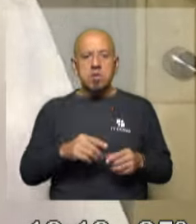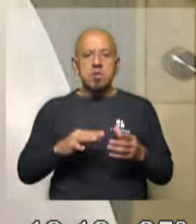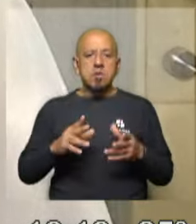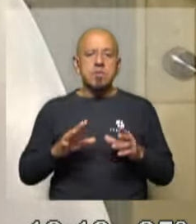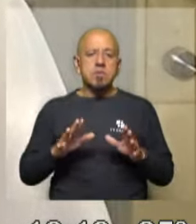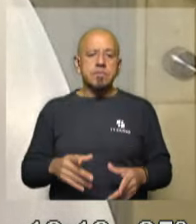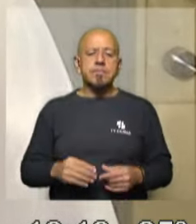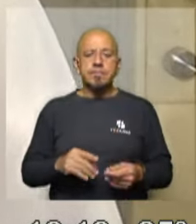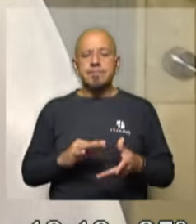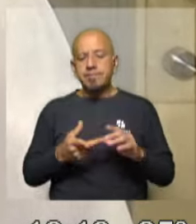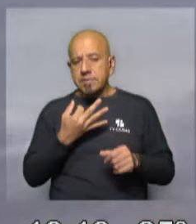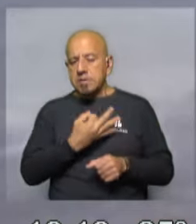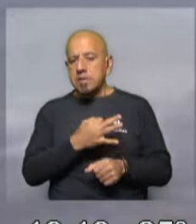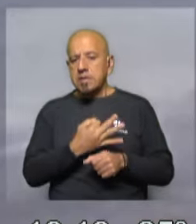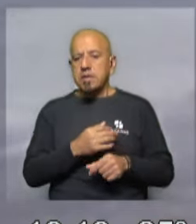formación del conductor.